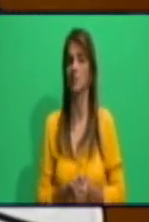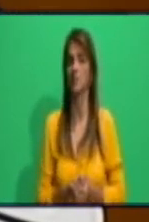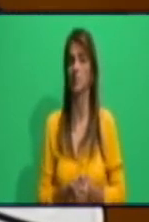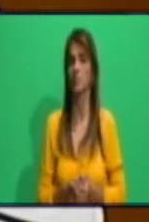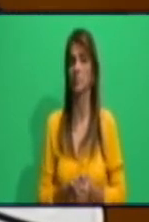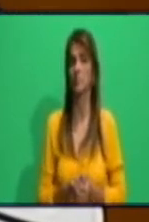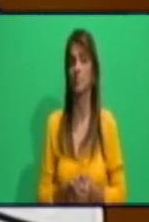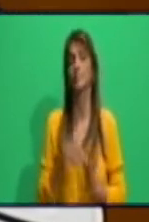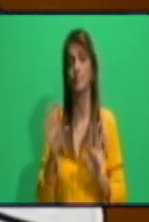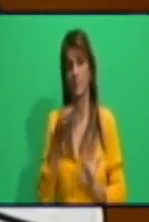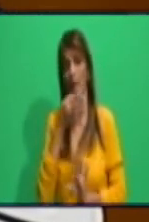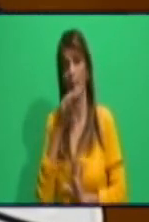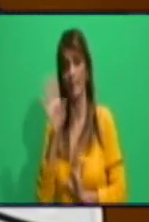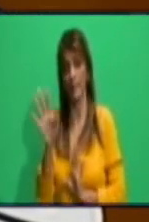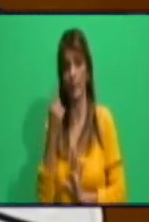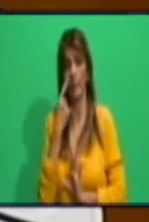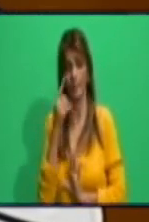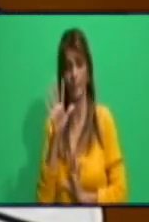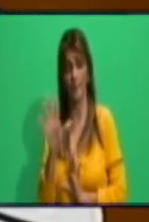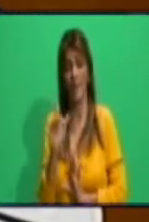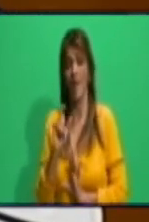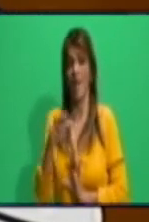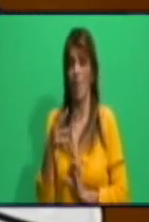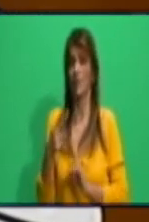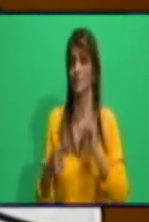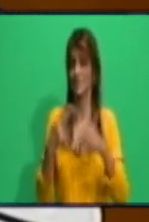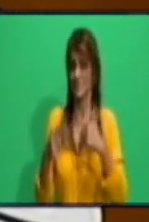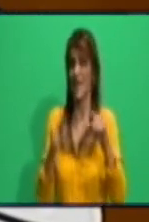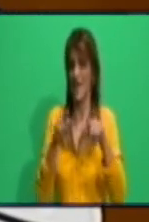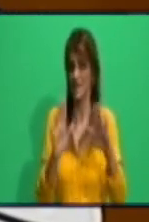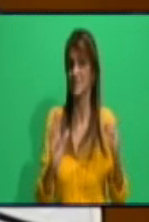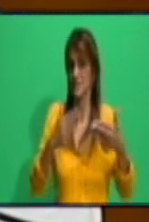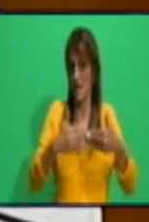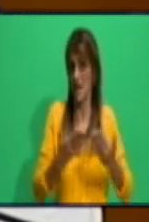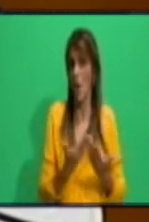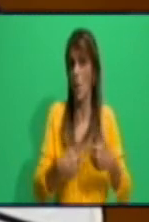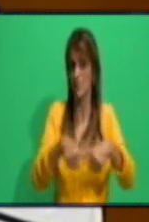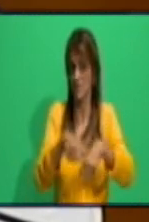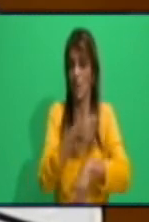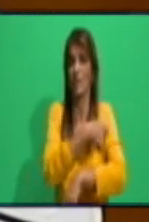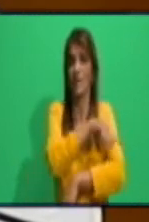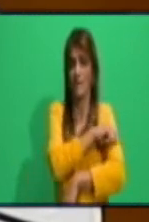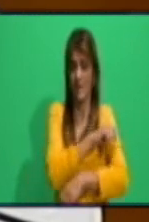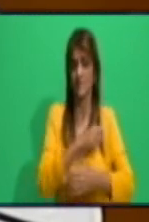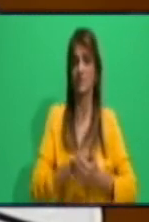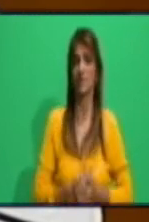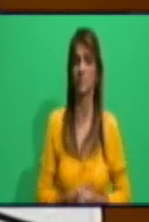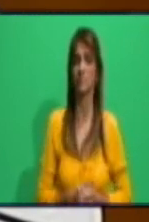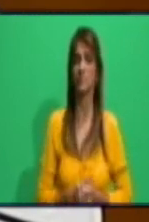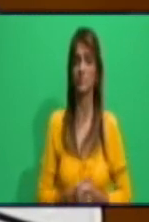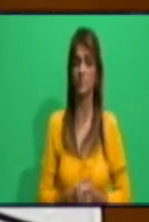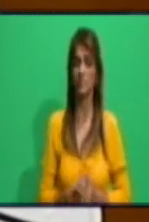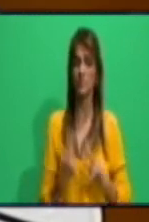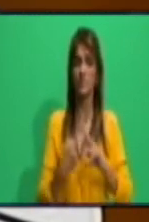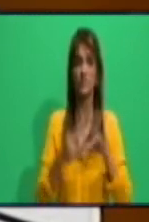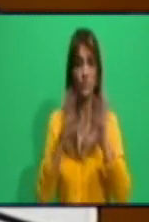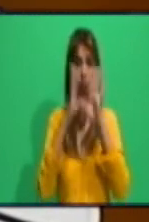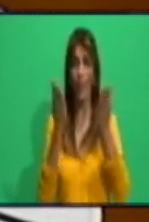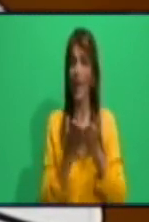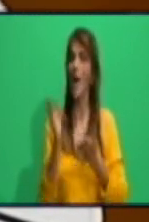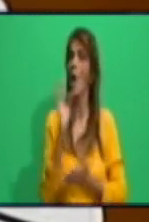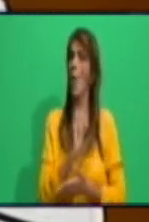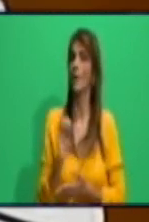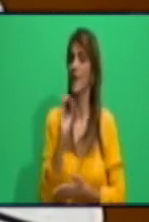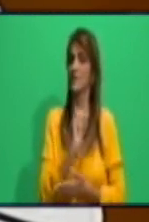de cierre, recordar que está activado el Consejo de Defensa y las organizaciones que tienen que ver en este sentido con